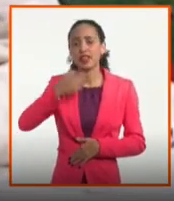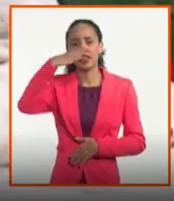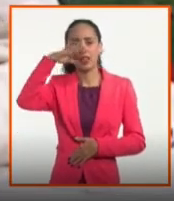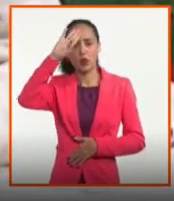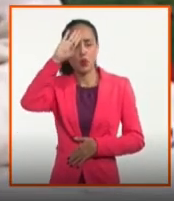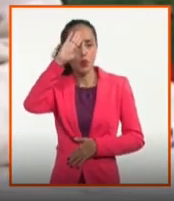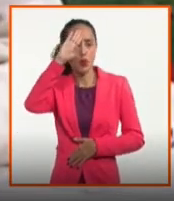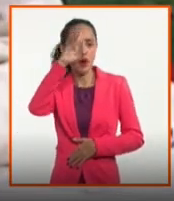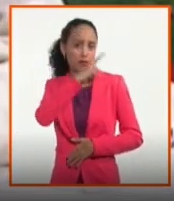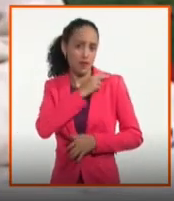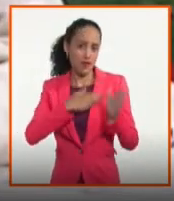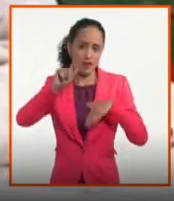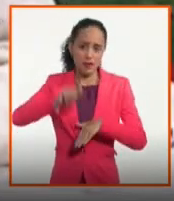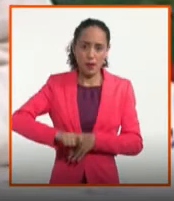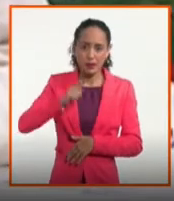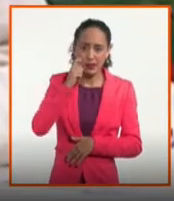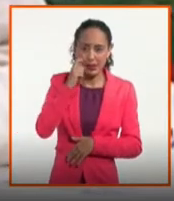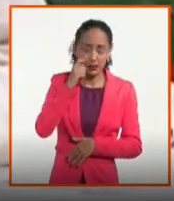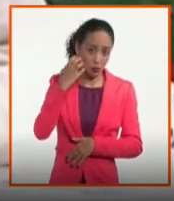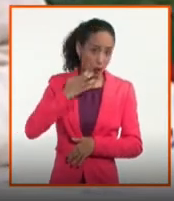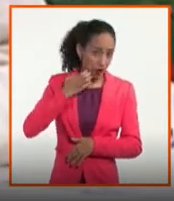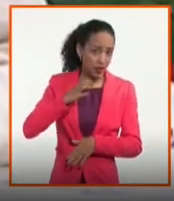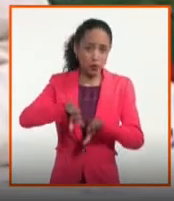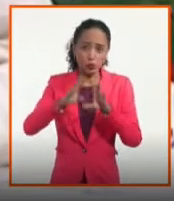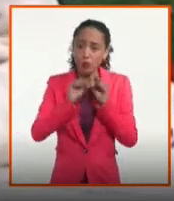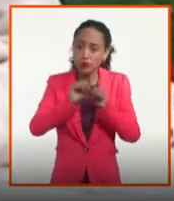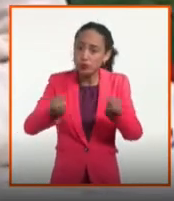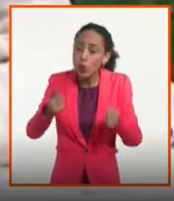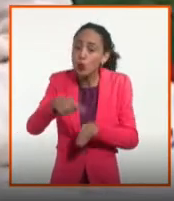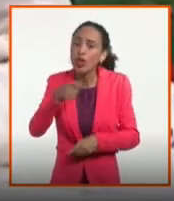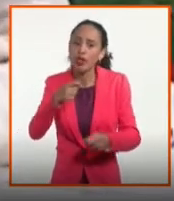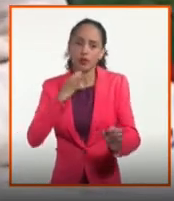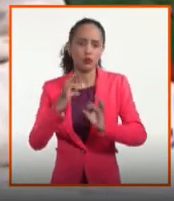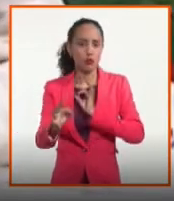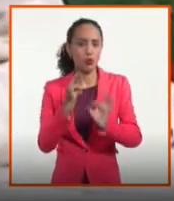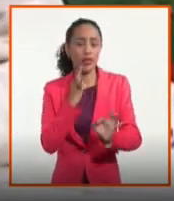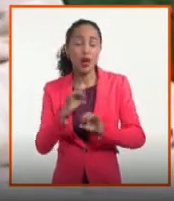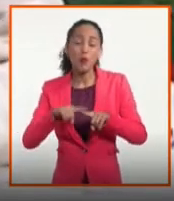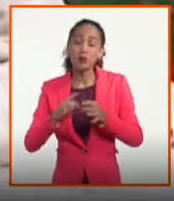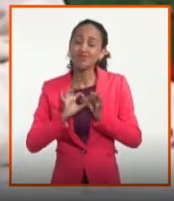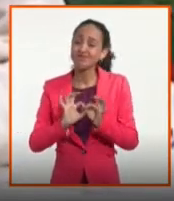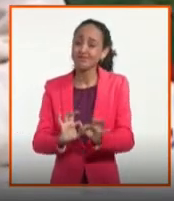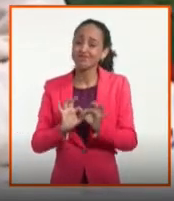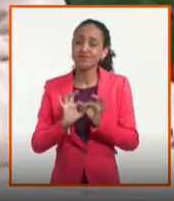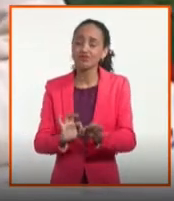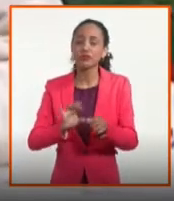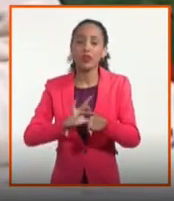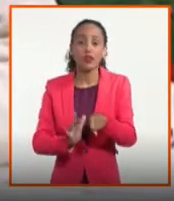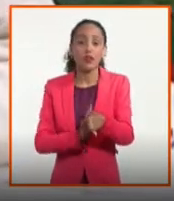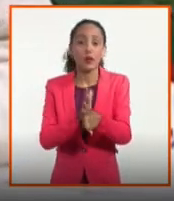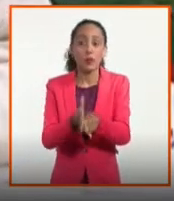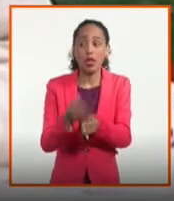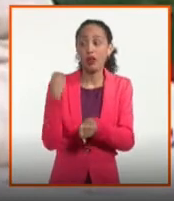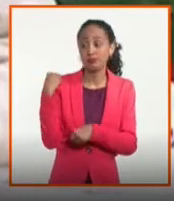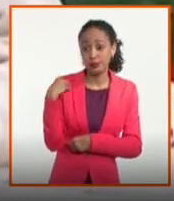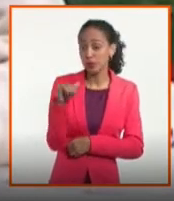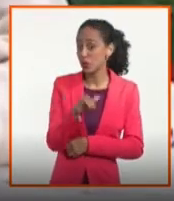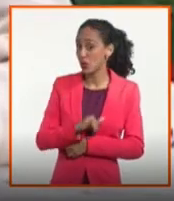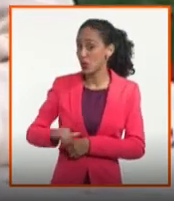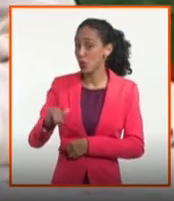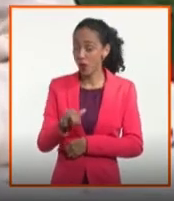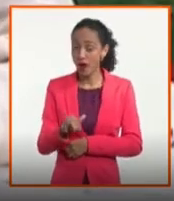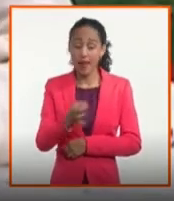ministro y toda la estructura de gobierno nos convocaban con urgencia alertando de la gravedad que se nos venía encima de las alertas de nuestro general del